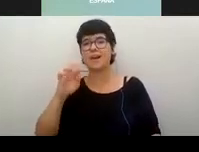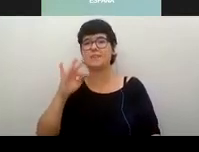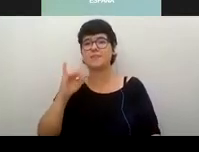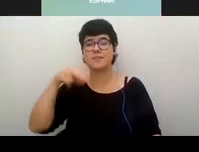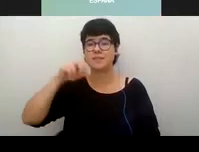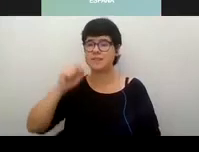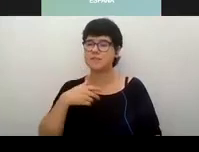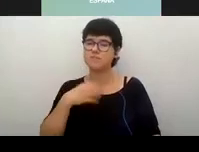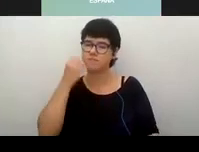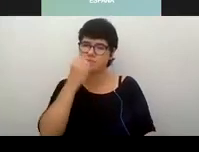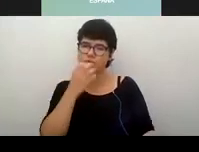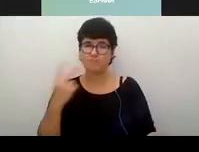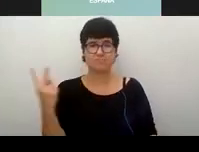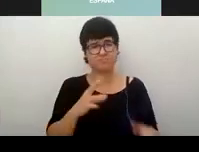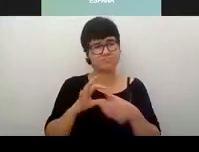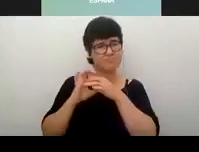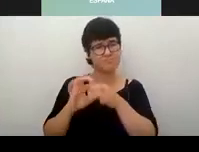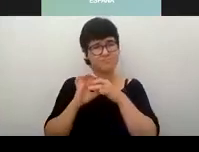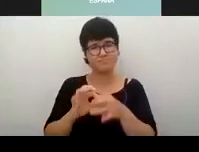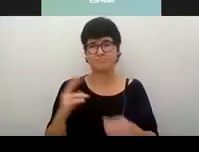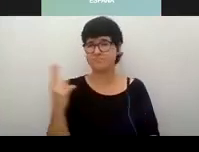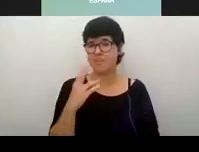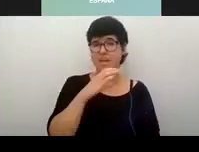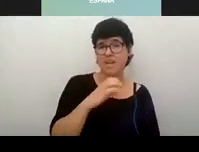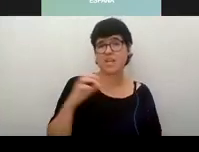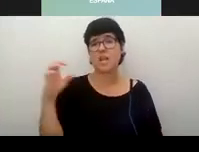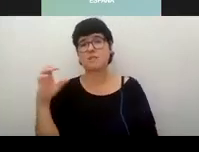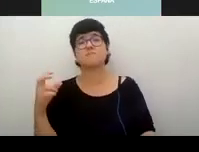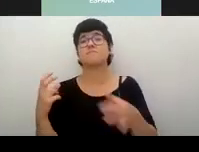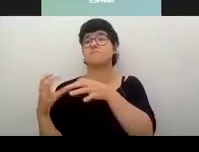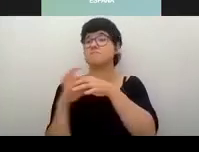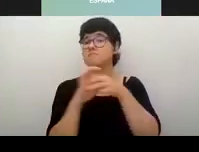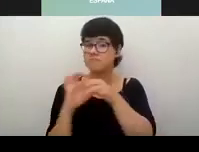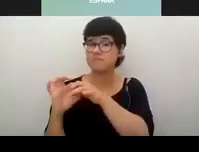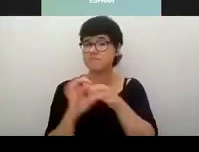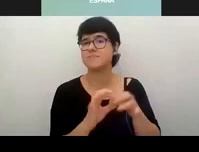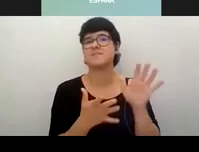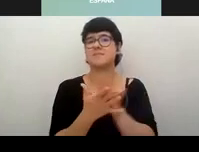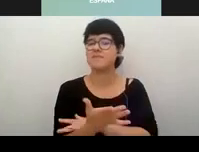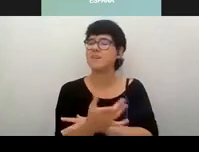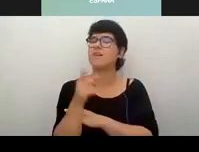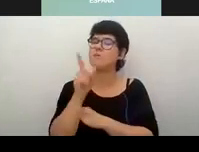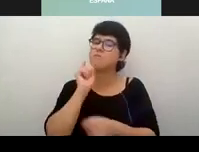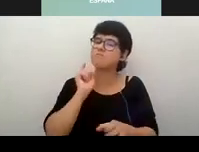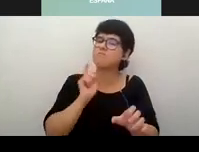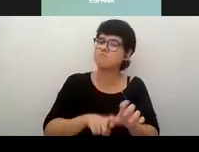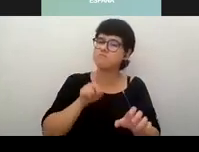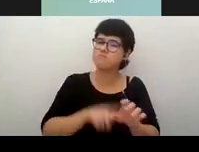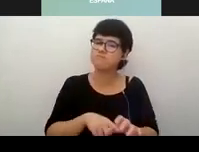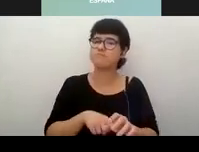La carnitina y creatina son moléculas, son aminoácidos que están muy implicadas en la